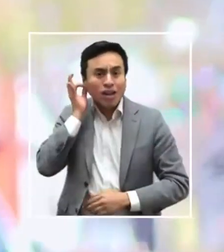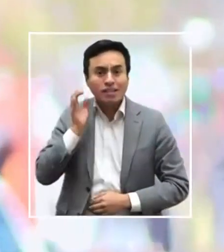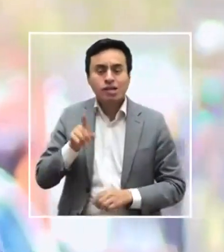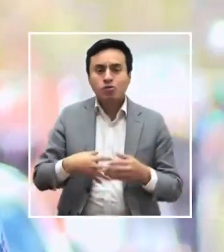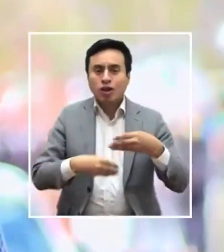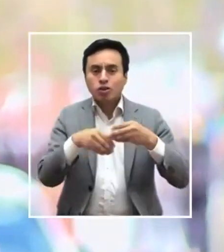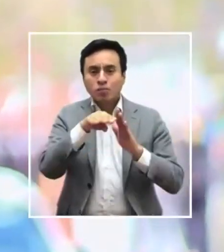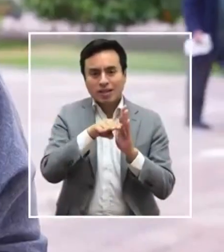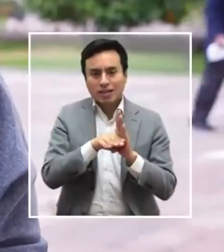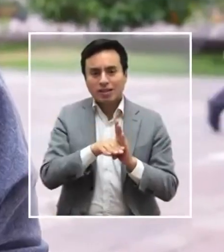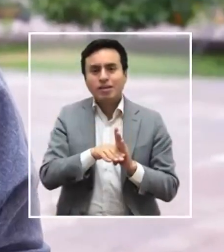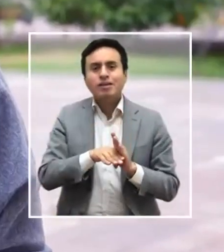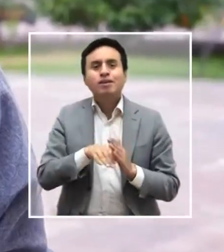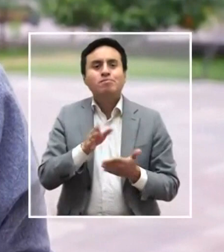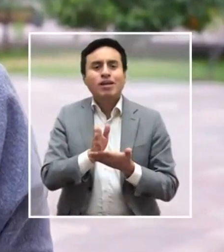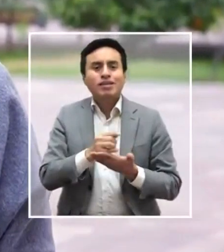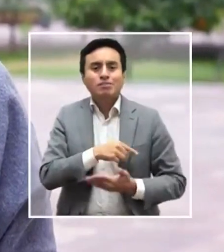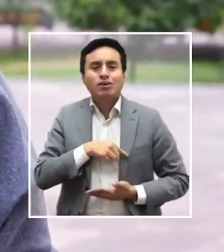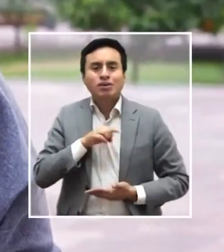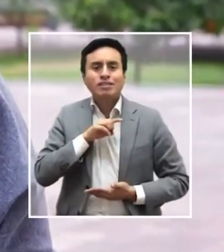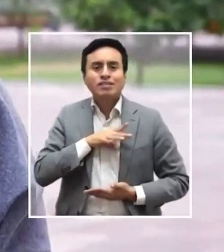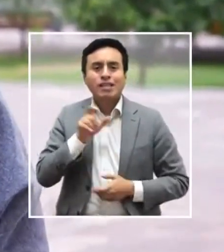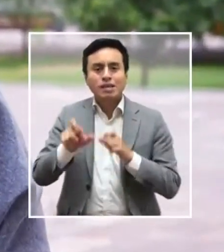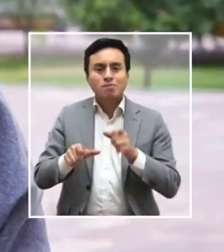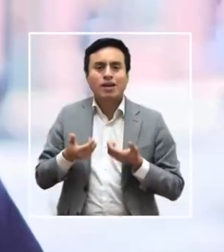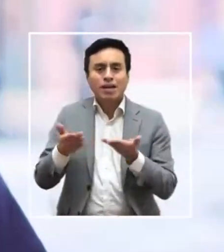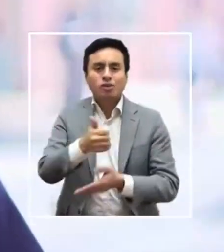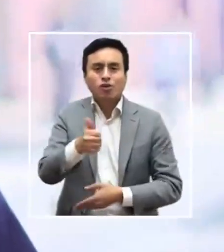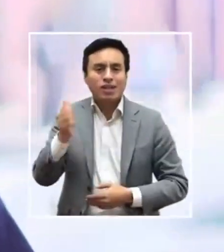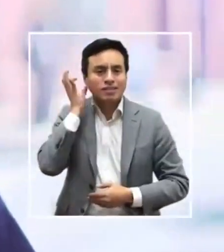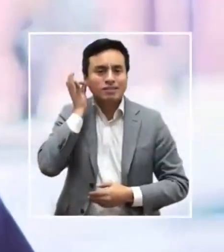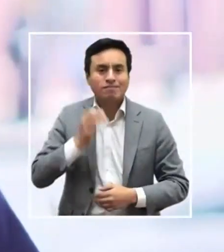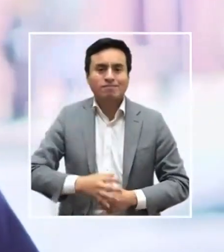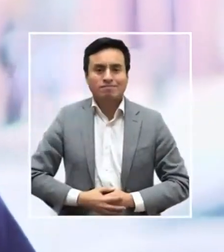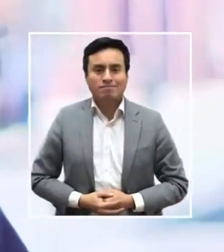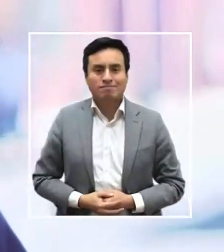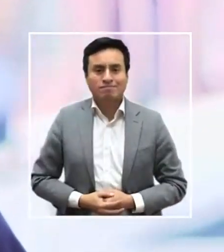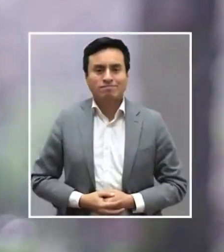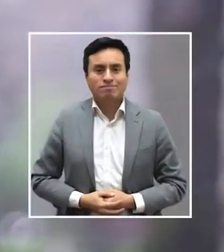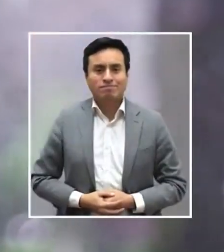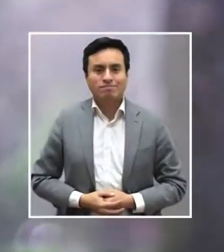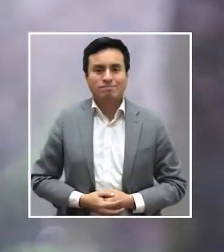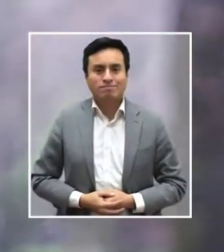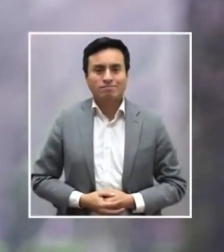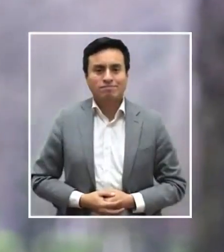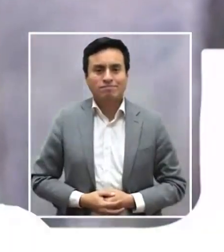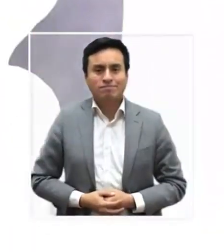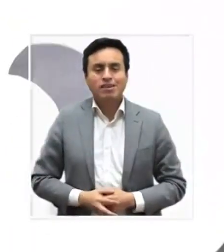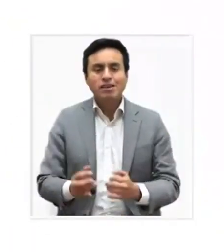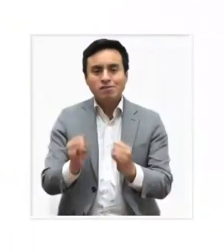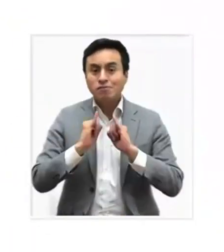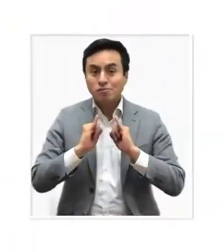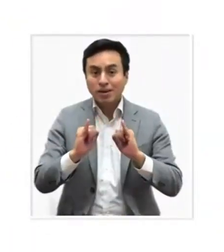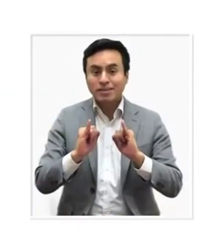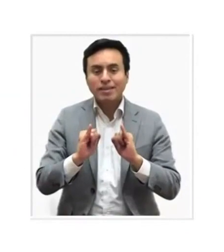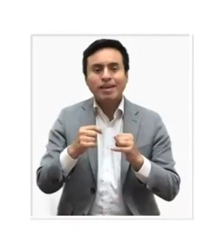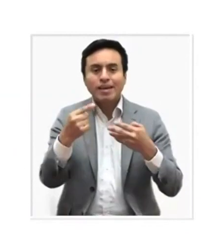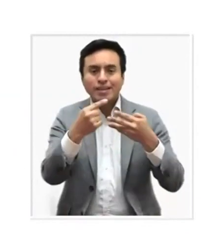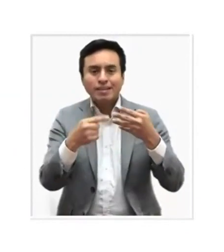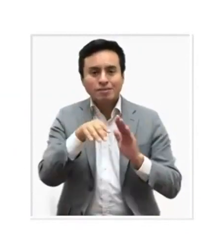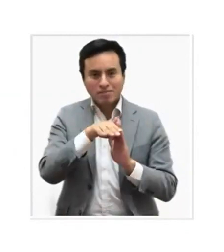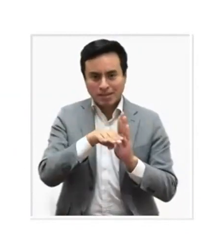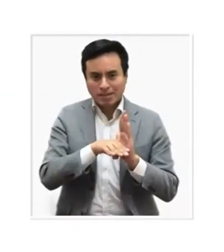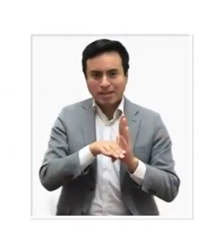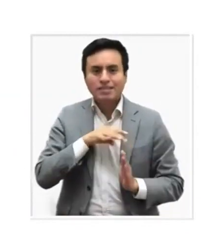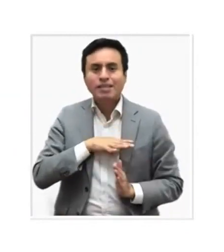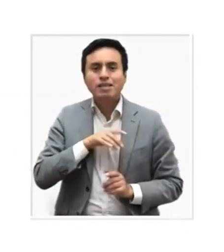algunos recursos para ir destinados al pago de alimento de sus hijos. Que comentó también la Seremi con respecto a esta puesta en marcha, revisemos